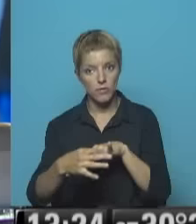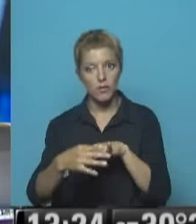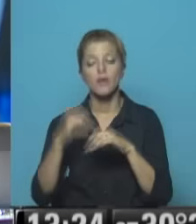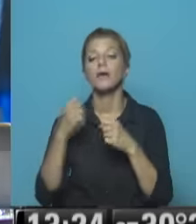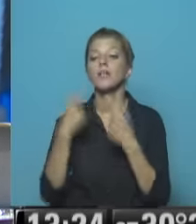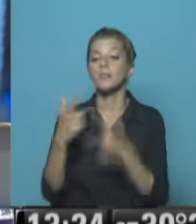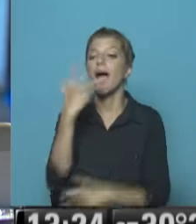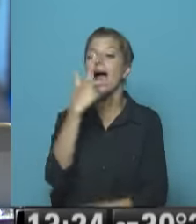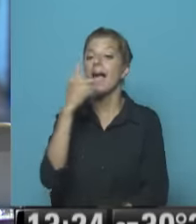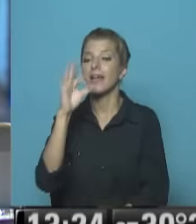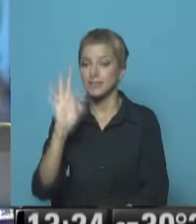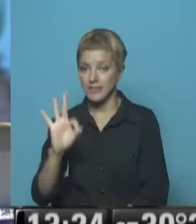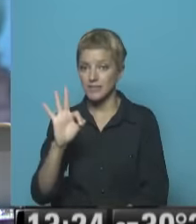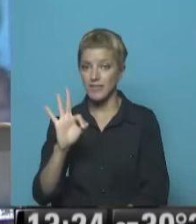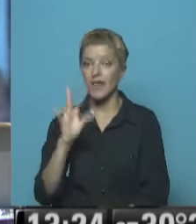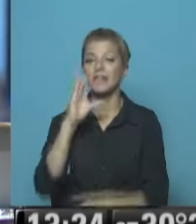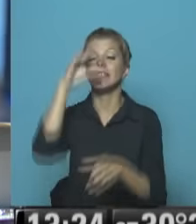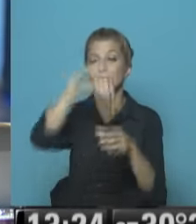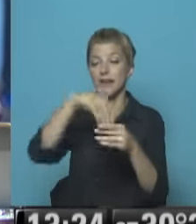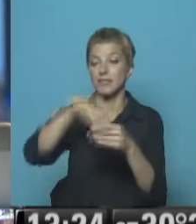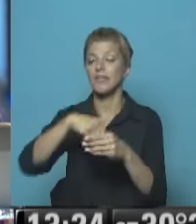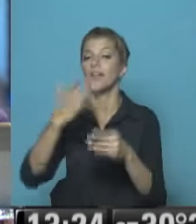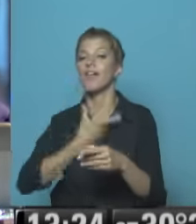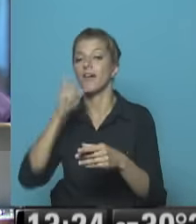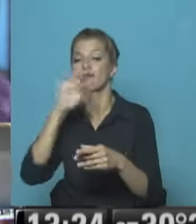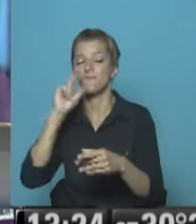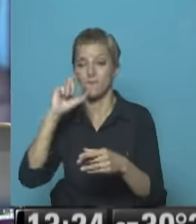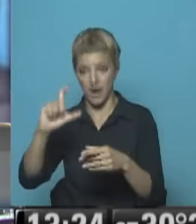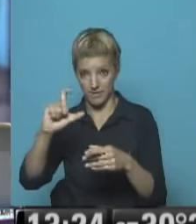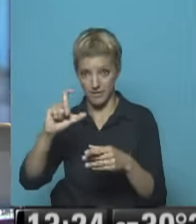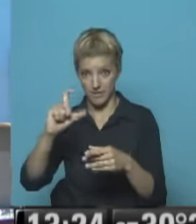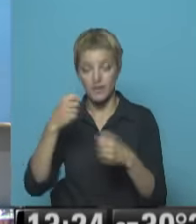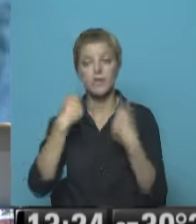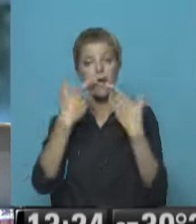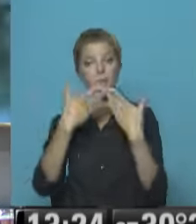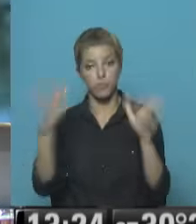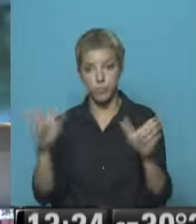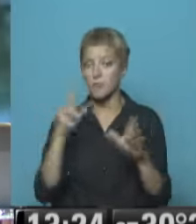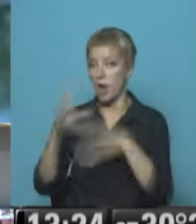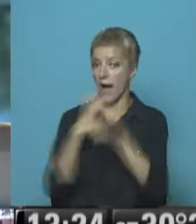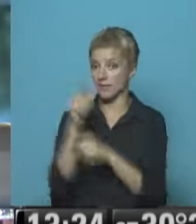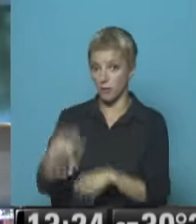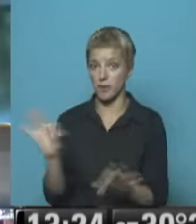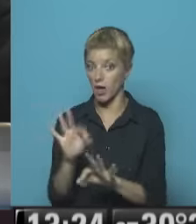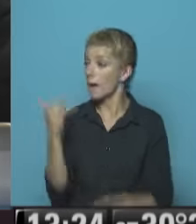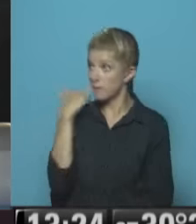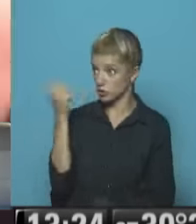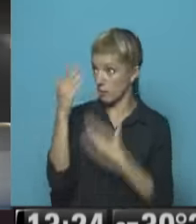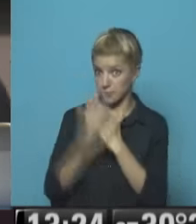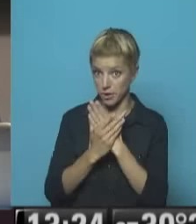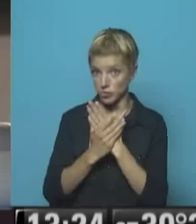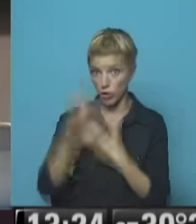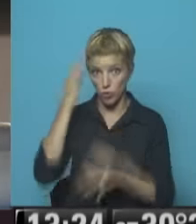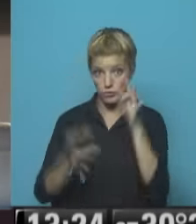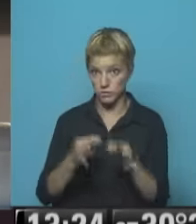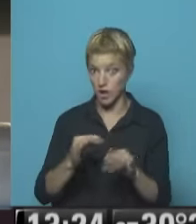a 30 integrantes de la FARC y que todavía esto no se había cumplido. Así que bueno, dijo. Ya le contestó el ministro de Justicia, ¿eh? Hoy